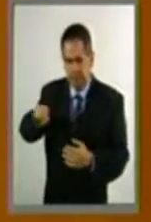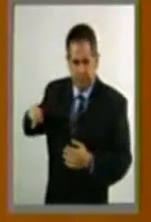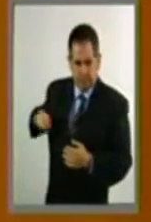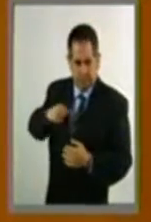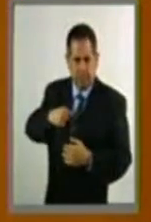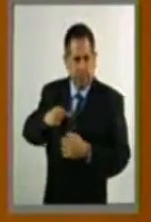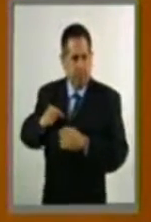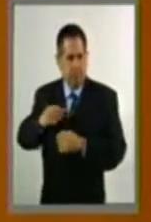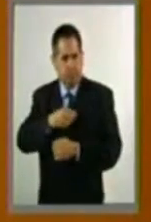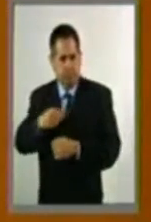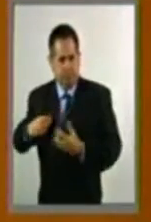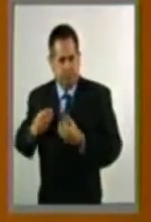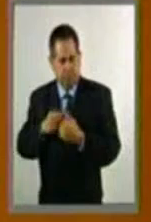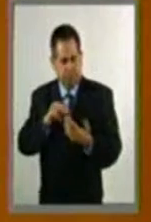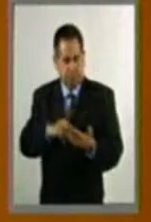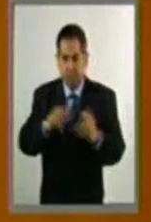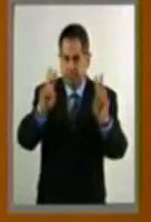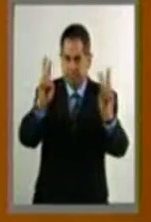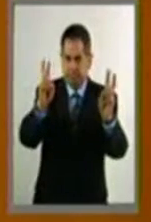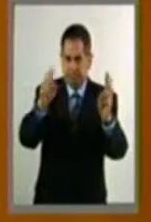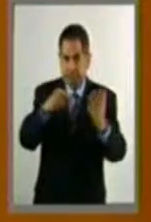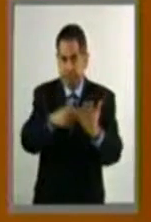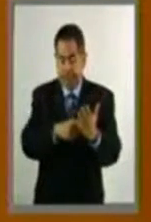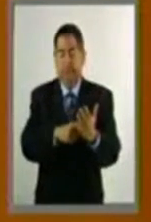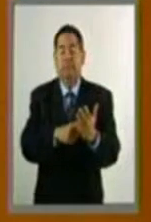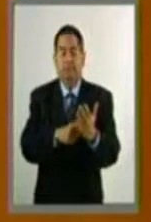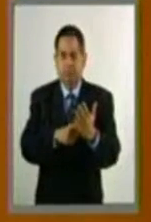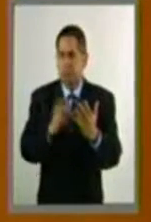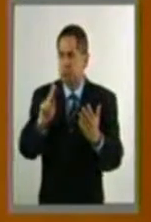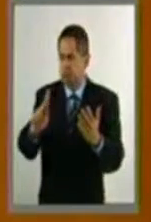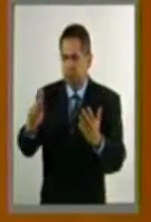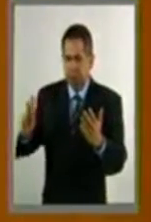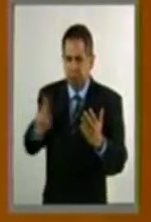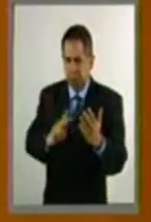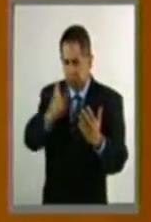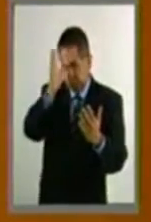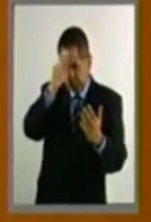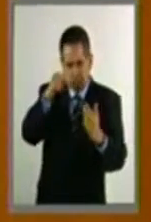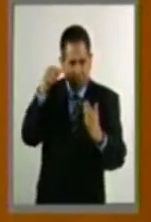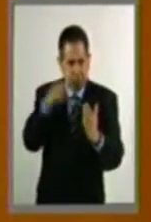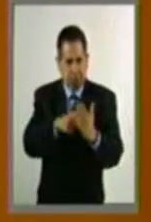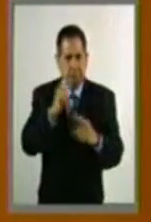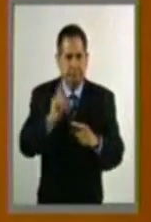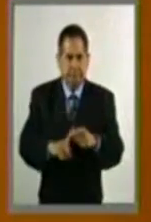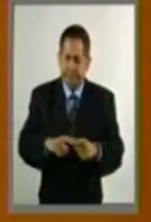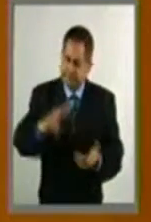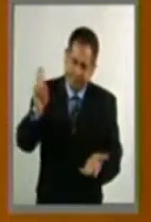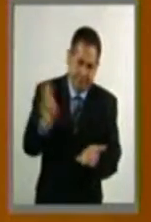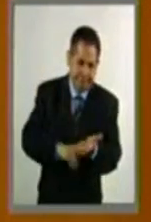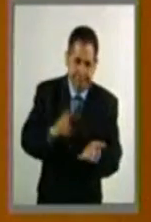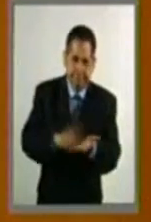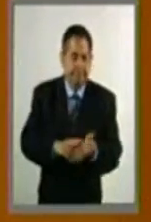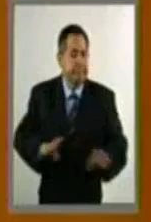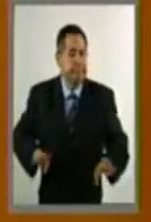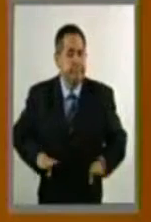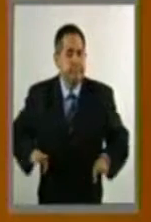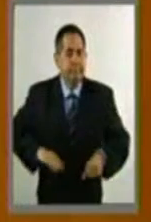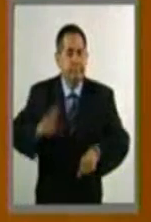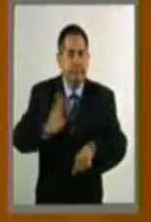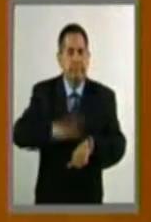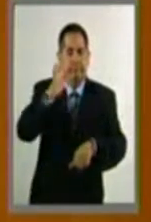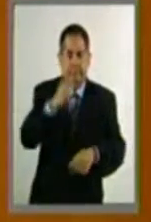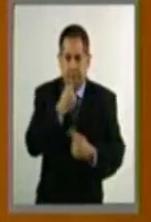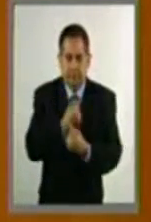comisiones dictaminadoras ante un tema en cuya esencia y fondo coincidimos: la salvaguarda del principio del interés superior de la